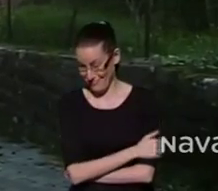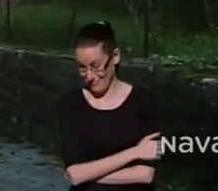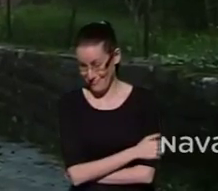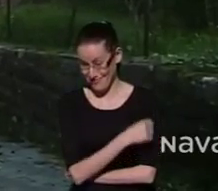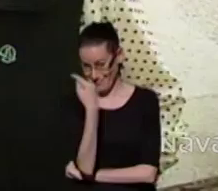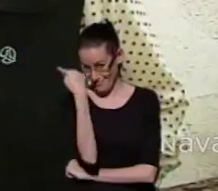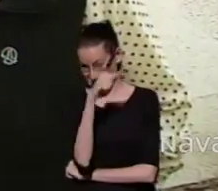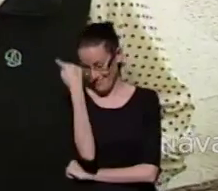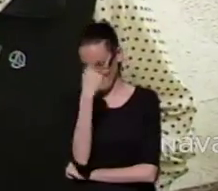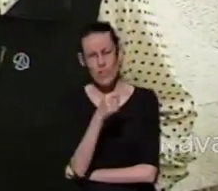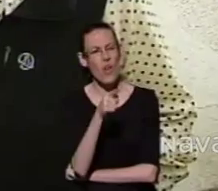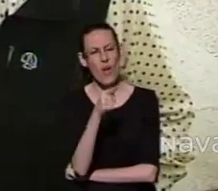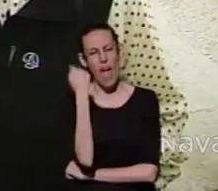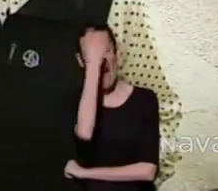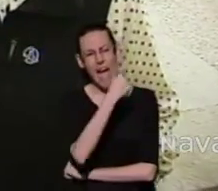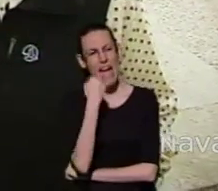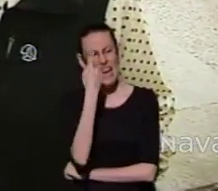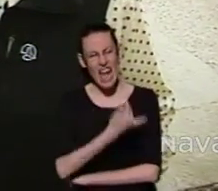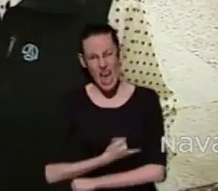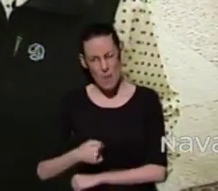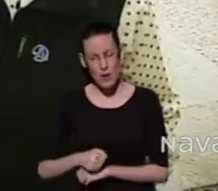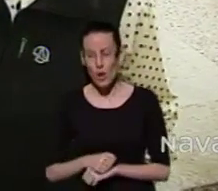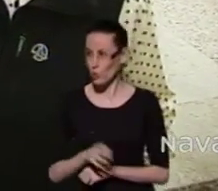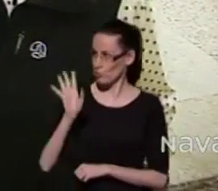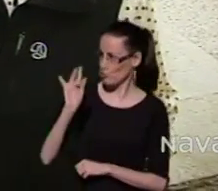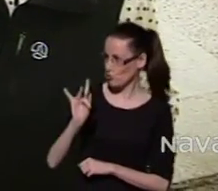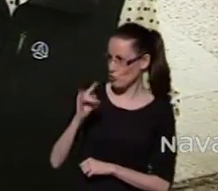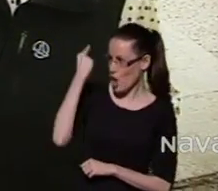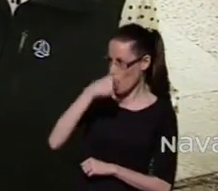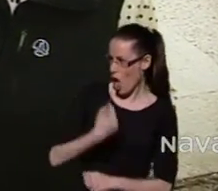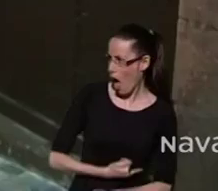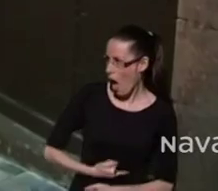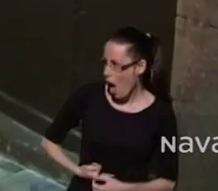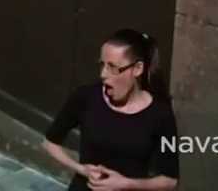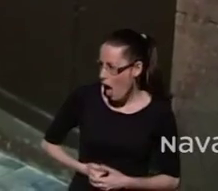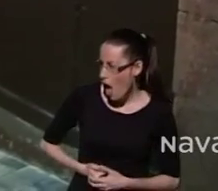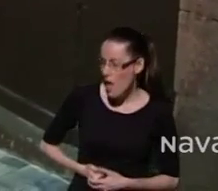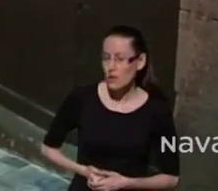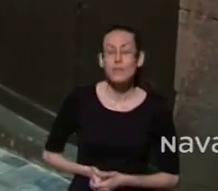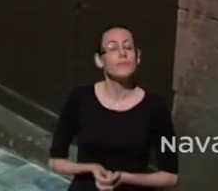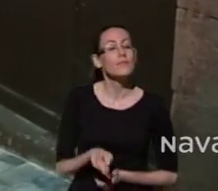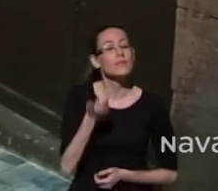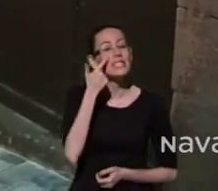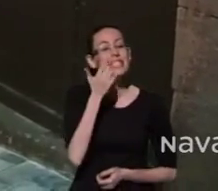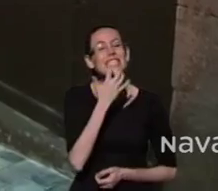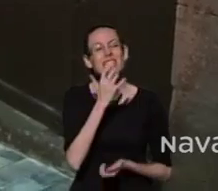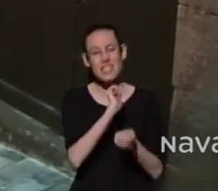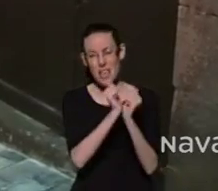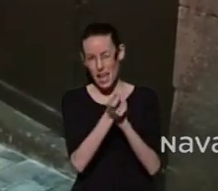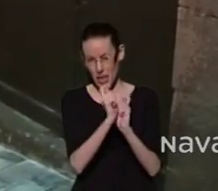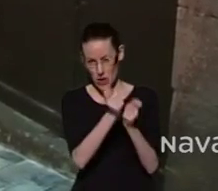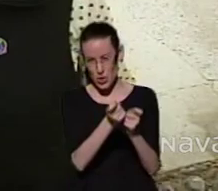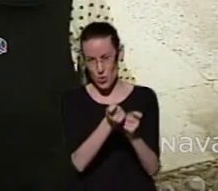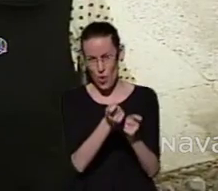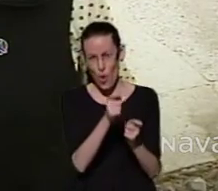aquí. Tienes cara de hambre, ¿eh? Sí, ¿tengo cara de hambre? Pues sí. Oye, Francisca, si te doy un poco de queso,